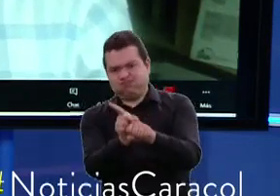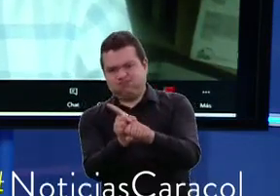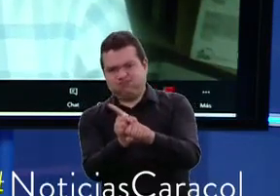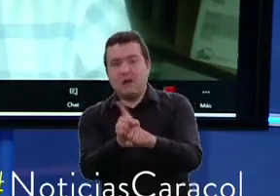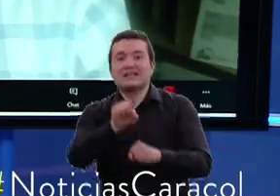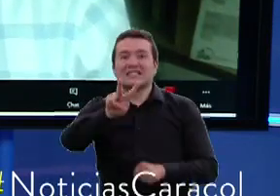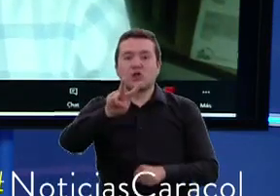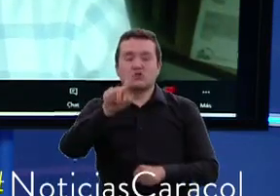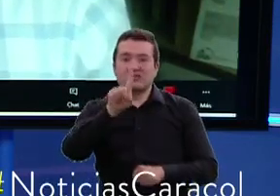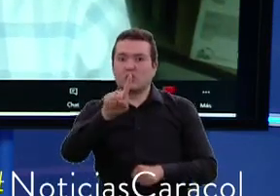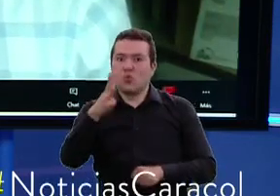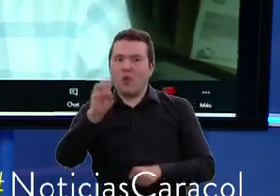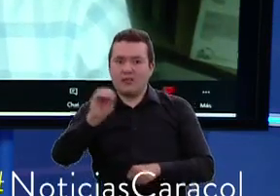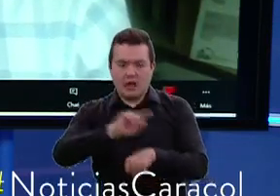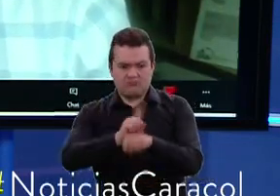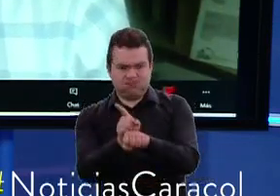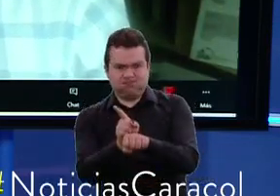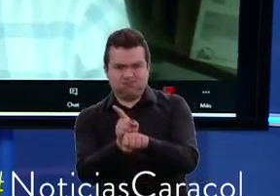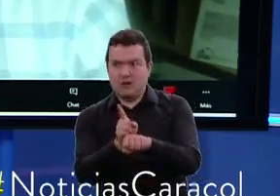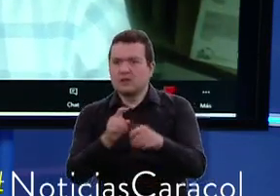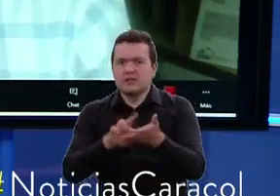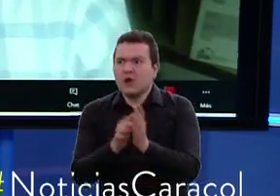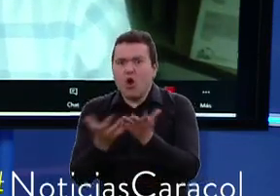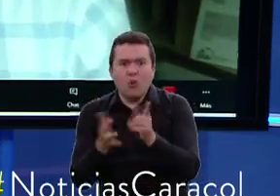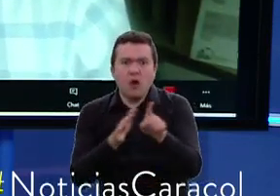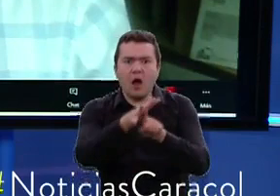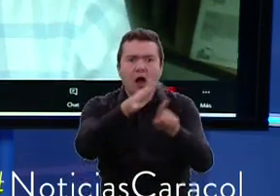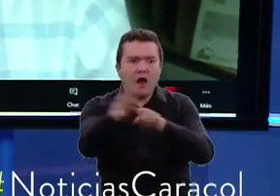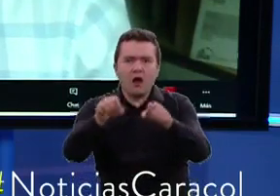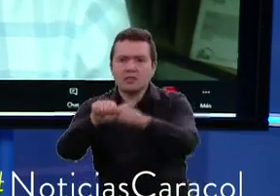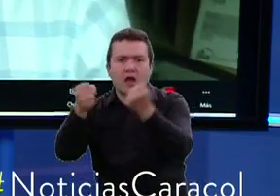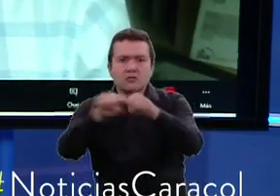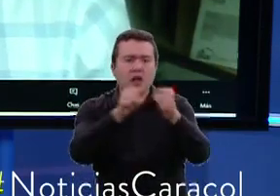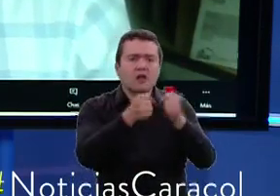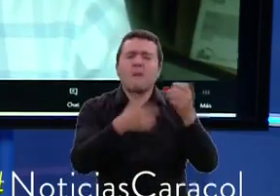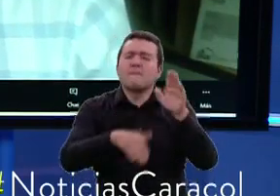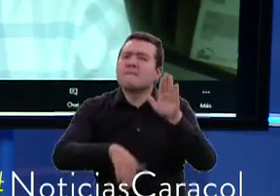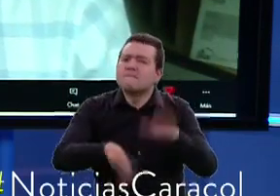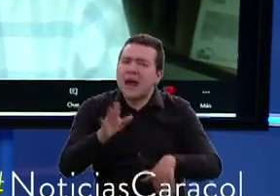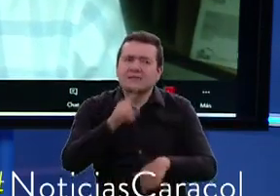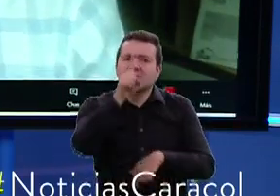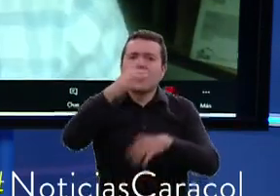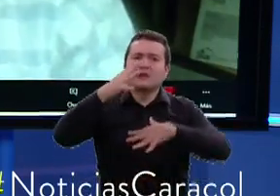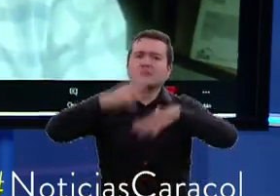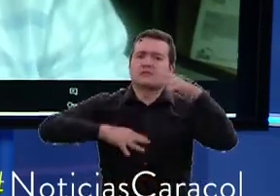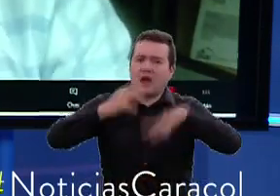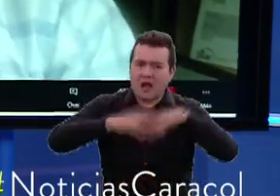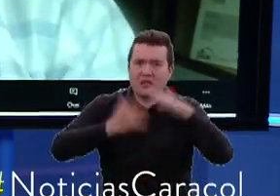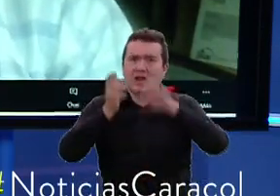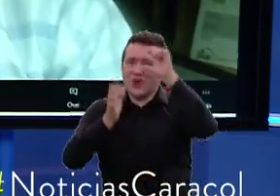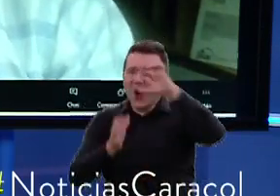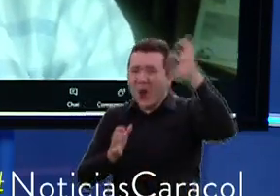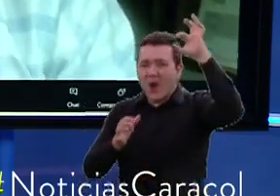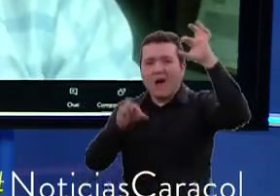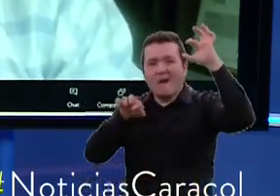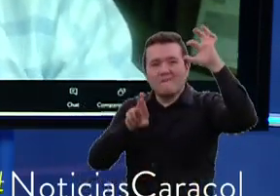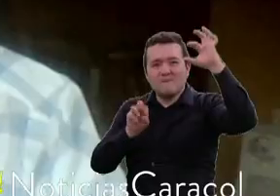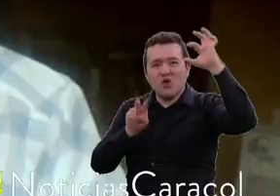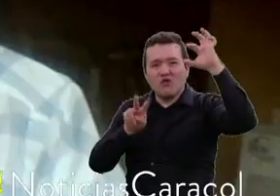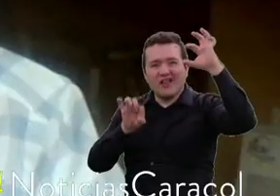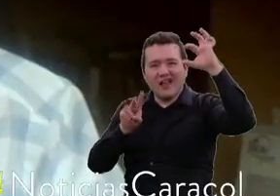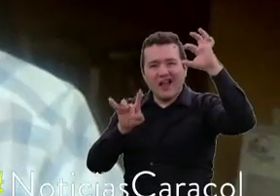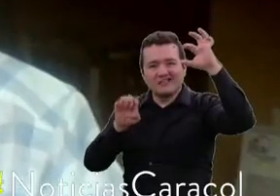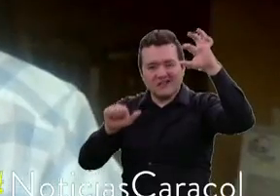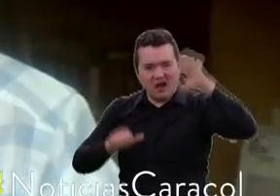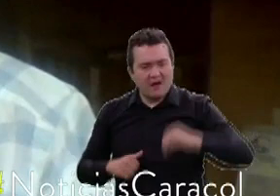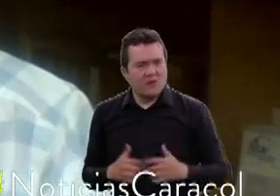que puede llegar a tomar y los daños que representaría o que causaría, especialmente para San Andrés y Providencia. Bueno,